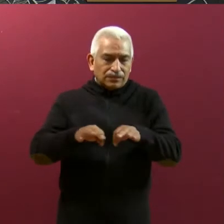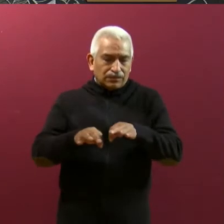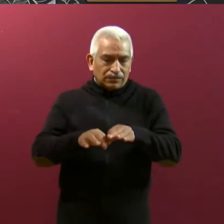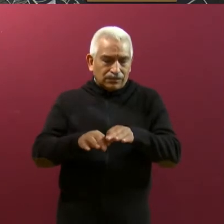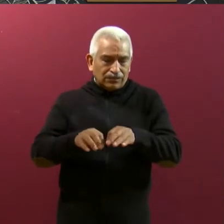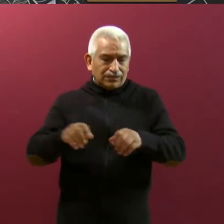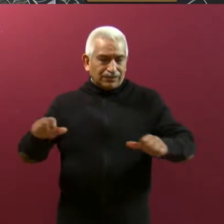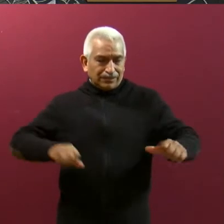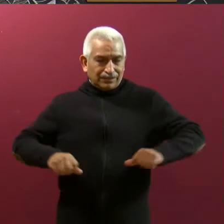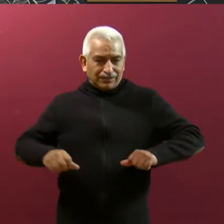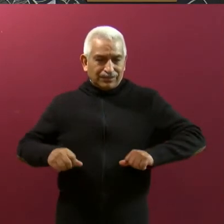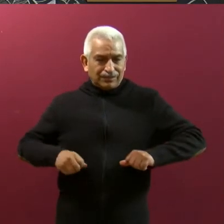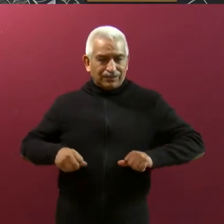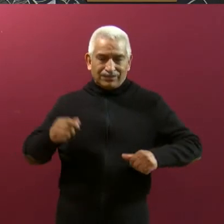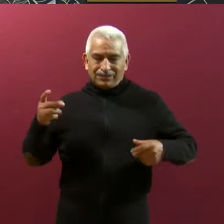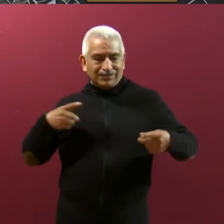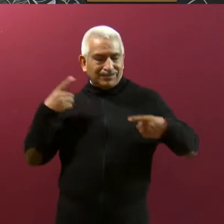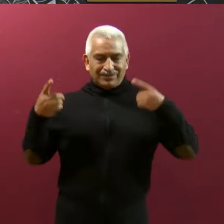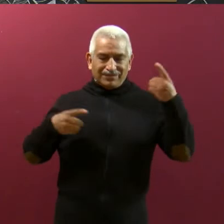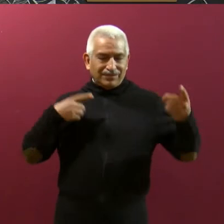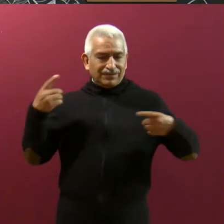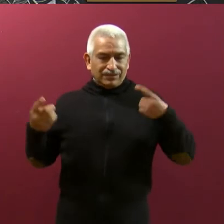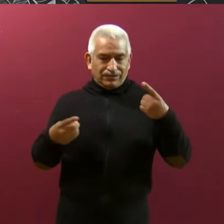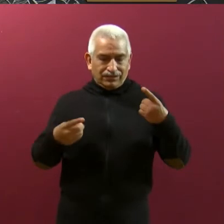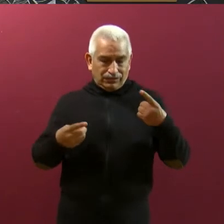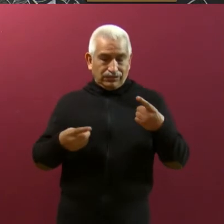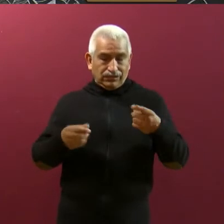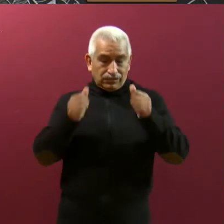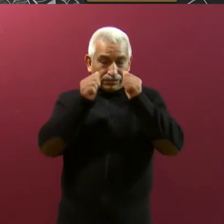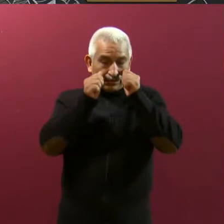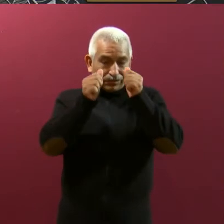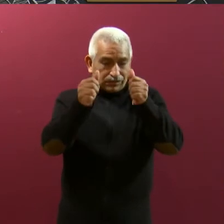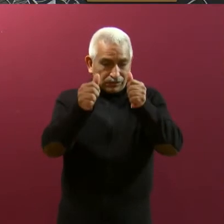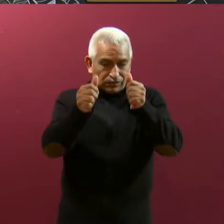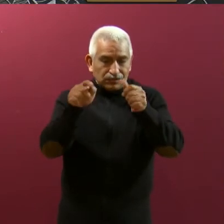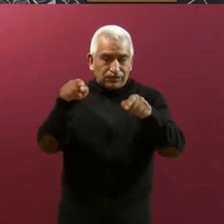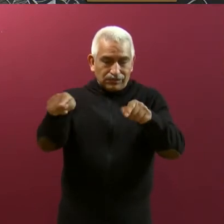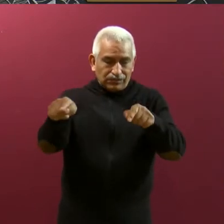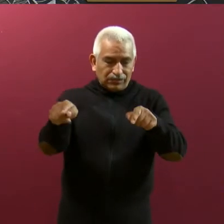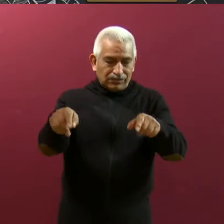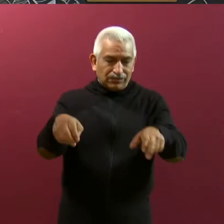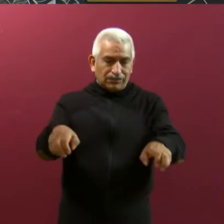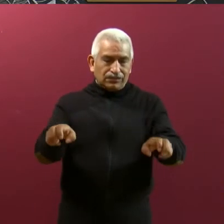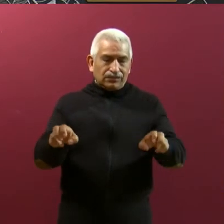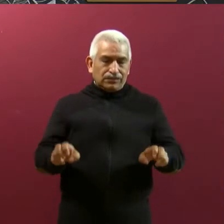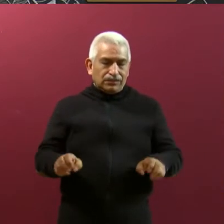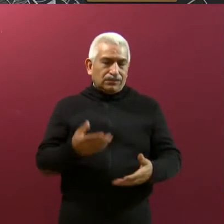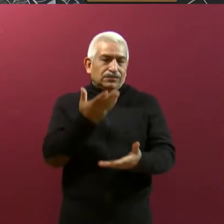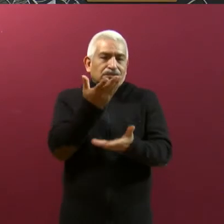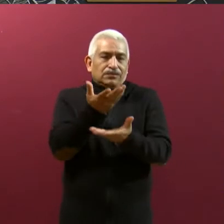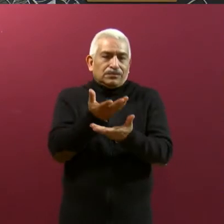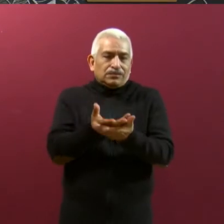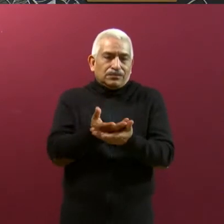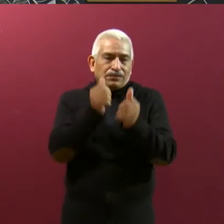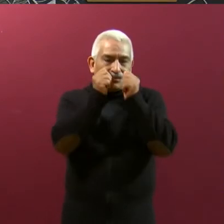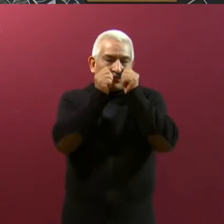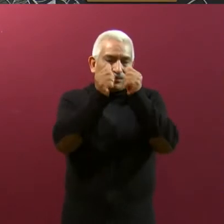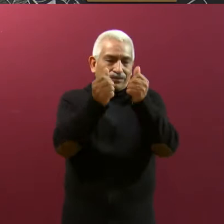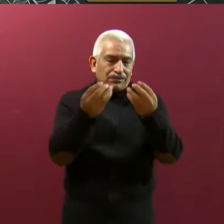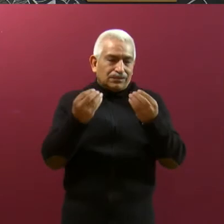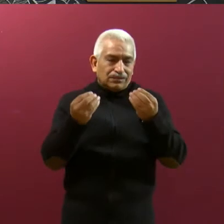muy divertida y para ello necesito que se pongan en un lugar muy cómodos y pongamos mucha